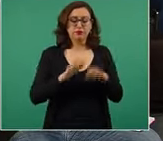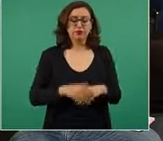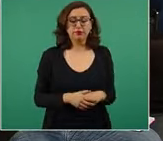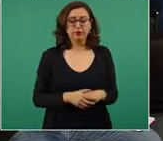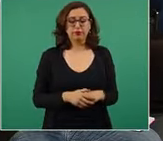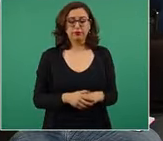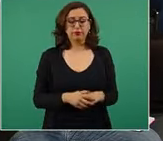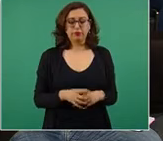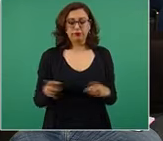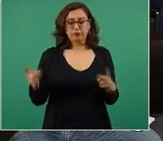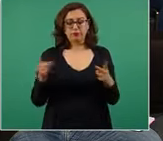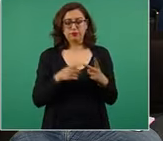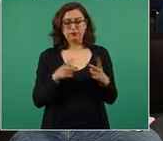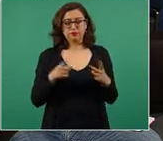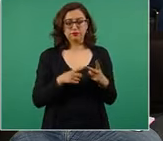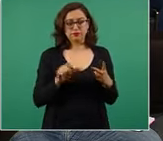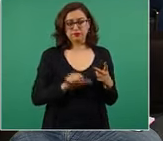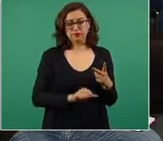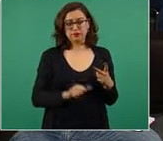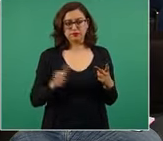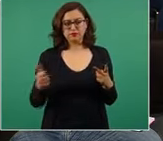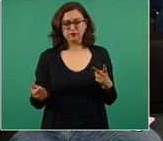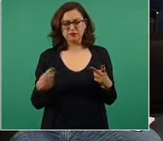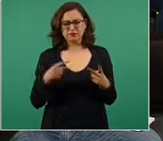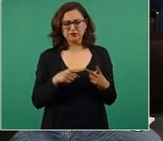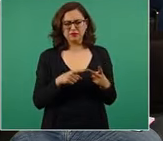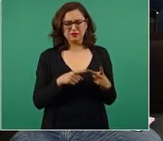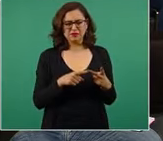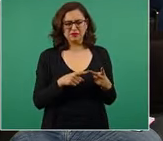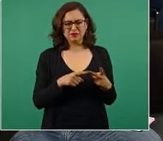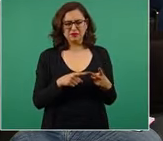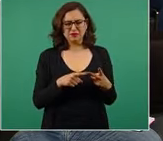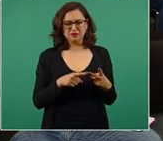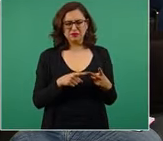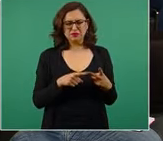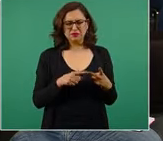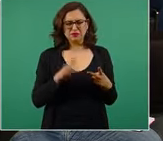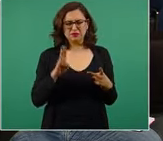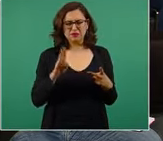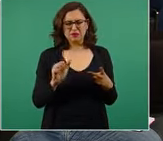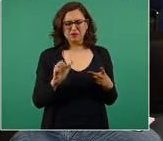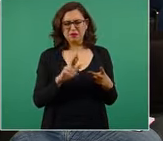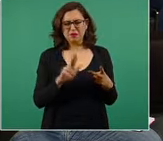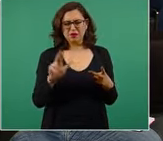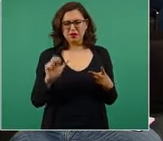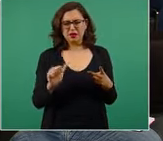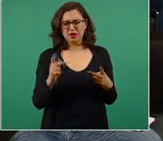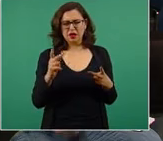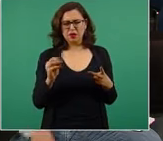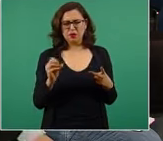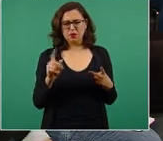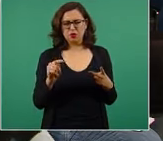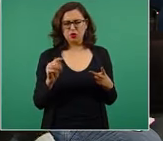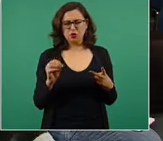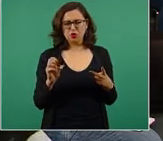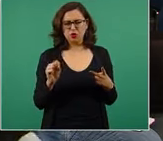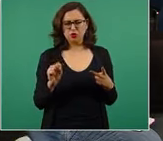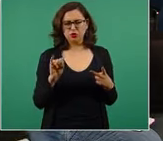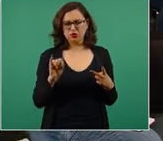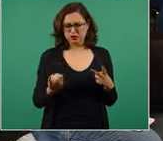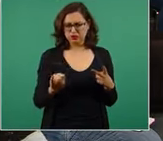señor presidente, Barra de Potosí. Usted conoce ahí en Petatlán. Es un lugar maravilloso, un lugar muy